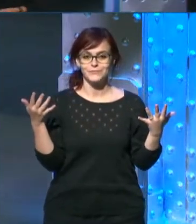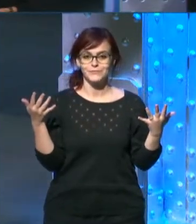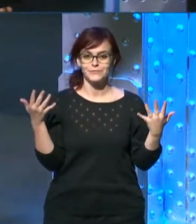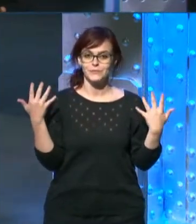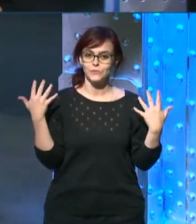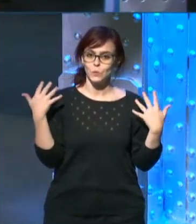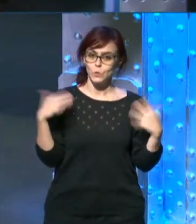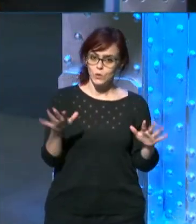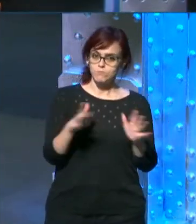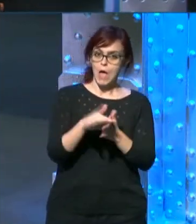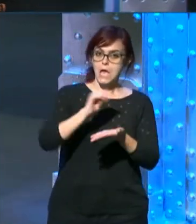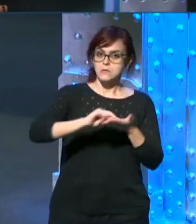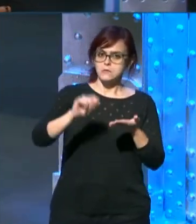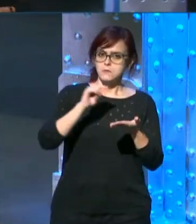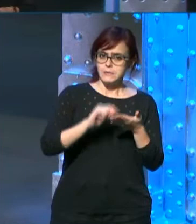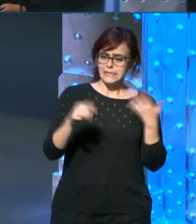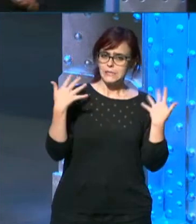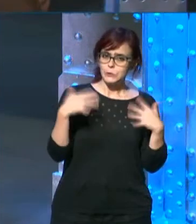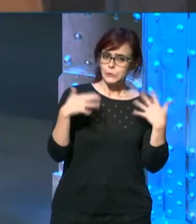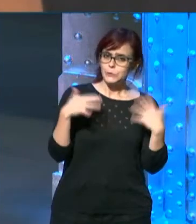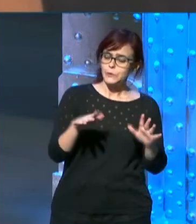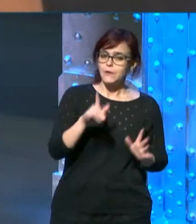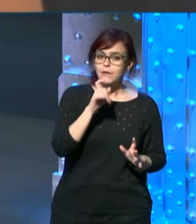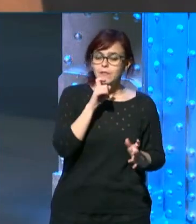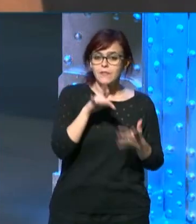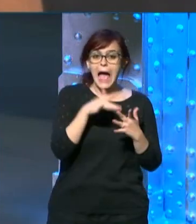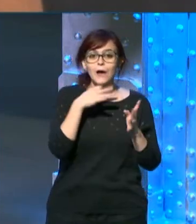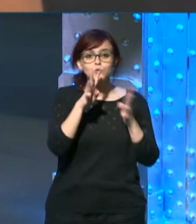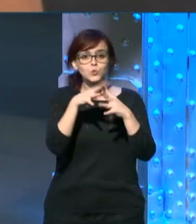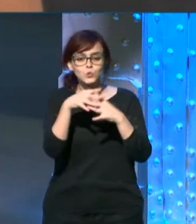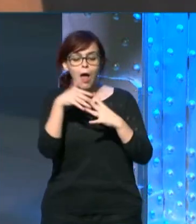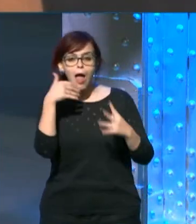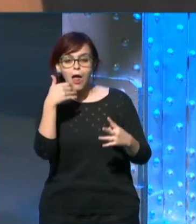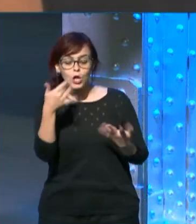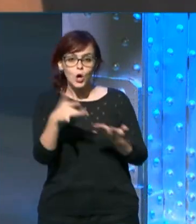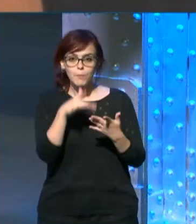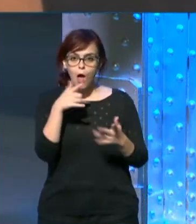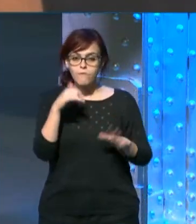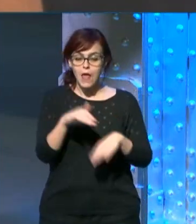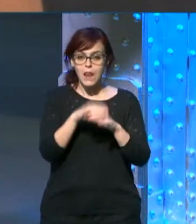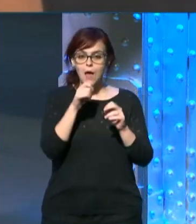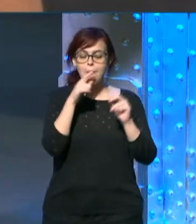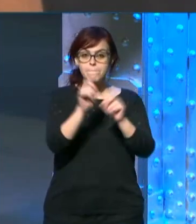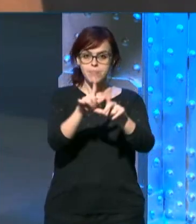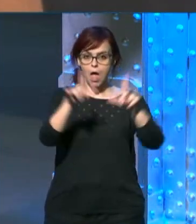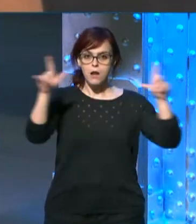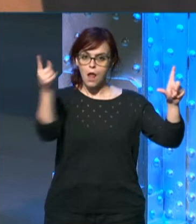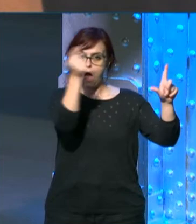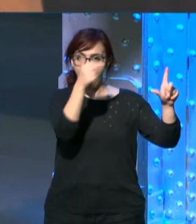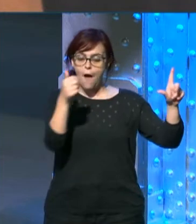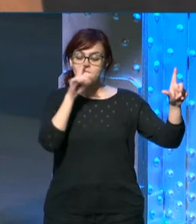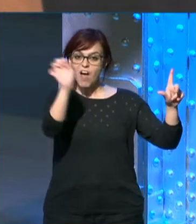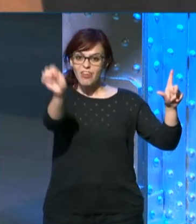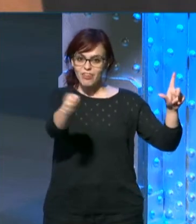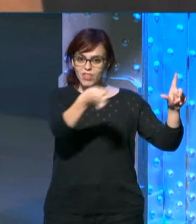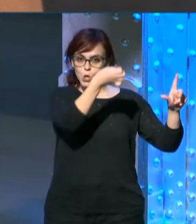Teníamos que empezar a escribir, por lo menos el índice, o por lo menos una estructura, algo. Y enfrentarse a una pizarra vacía es muy duro, ¿eh?